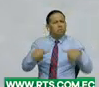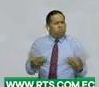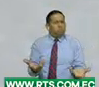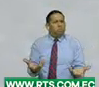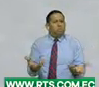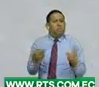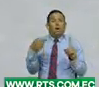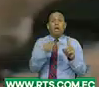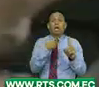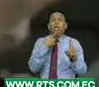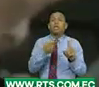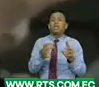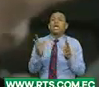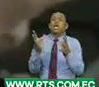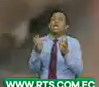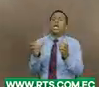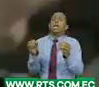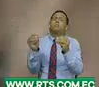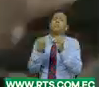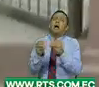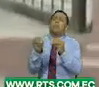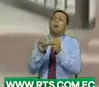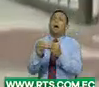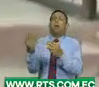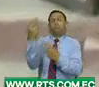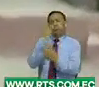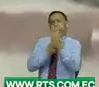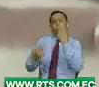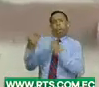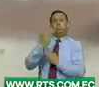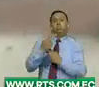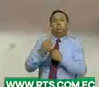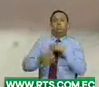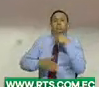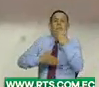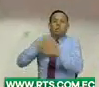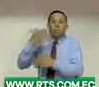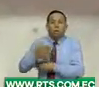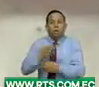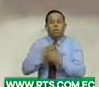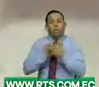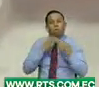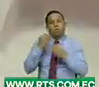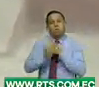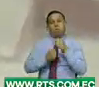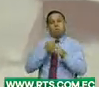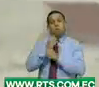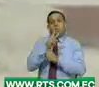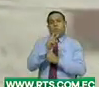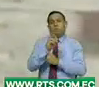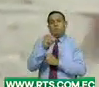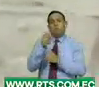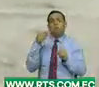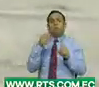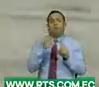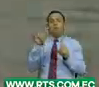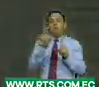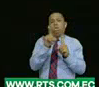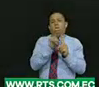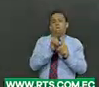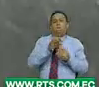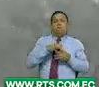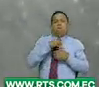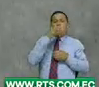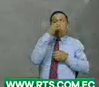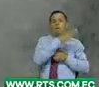recalificación lamentablemente no pudo conseguirla ya que en noviembre de 2020 falleció por kobe 19 mientras